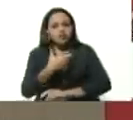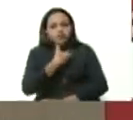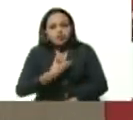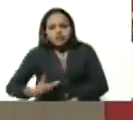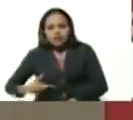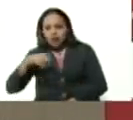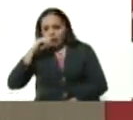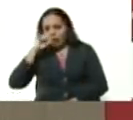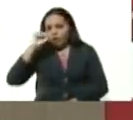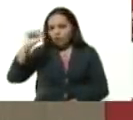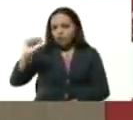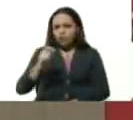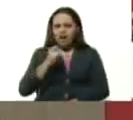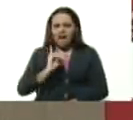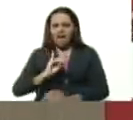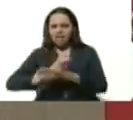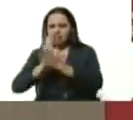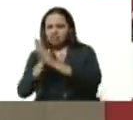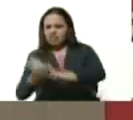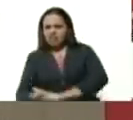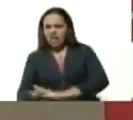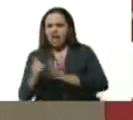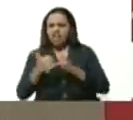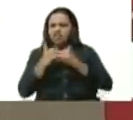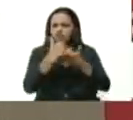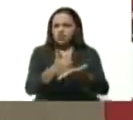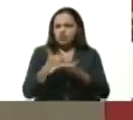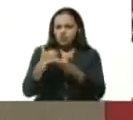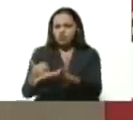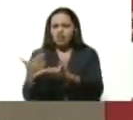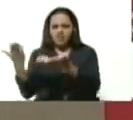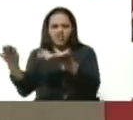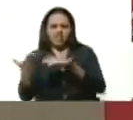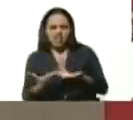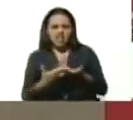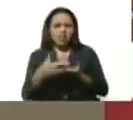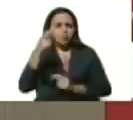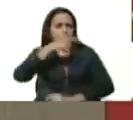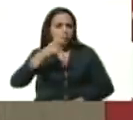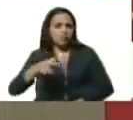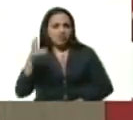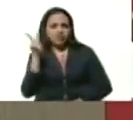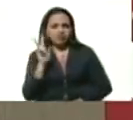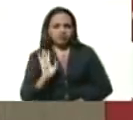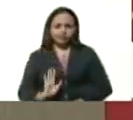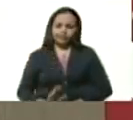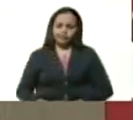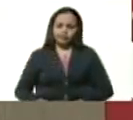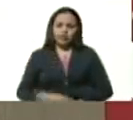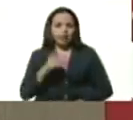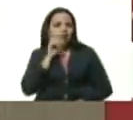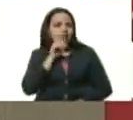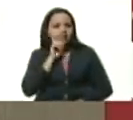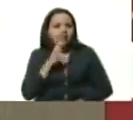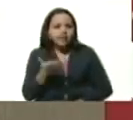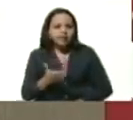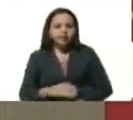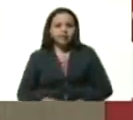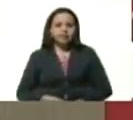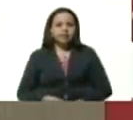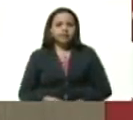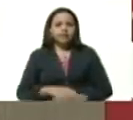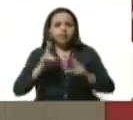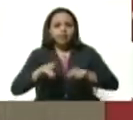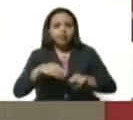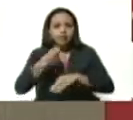había eliminado las ayudas que venían hacia el pueblo de Venezuela, lo que es completamente falso. Lo único de lo que han